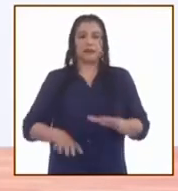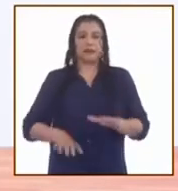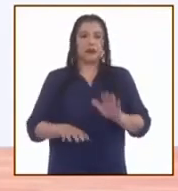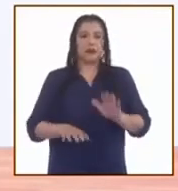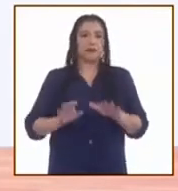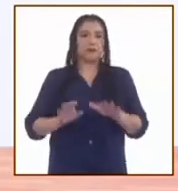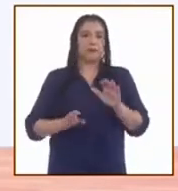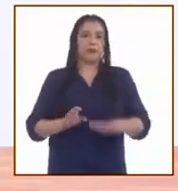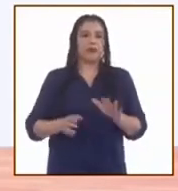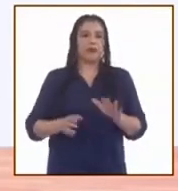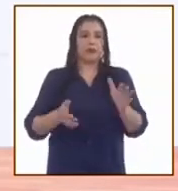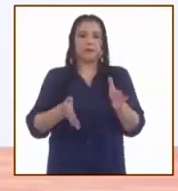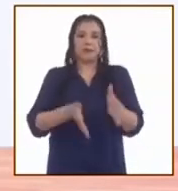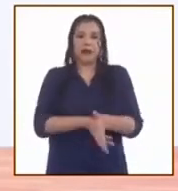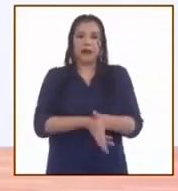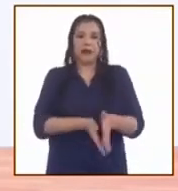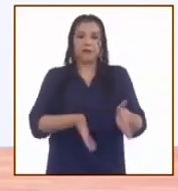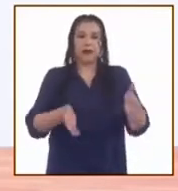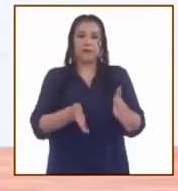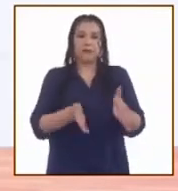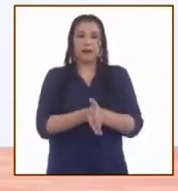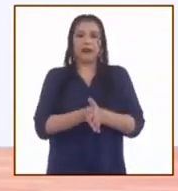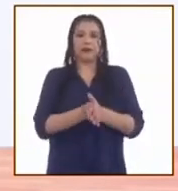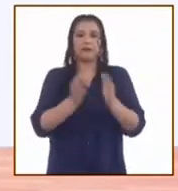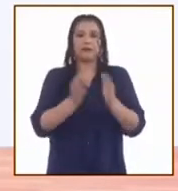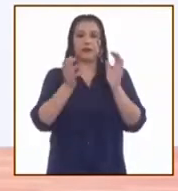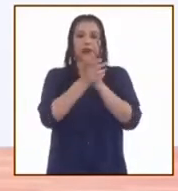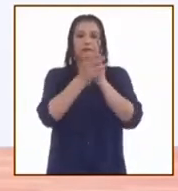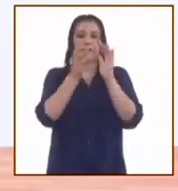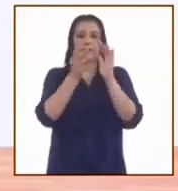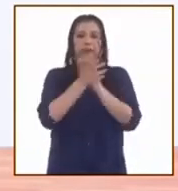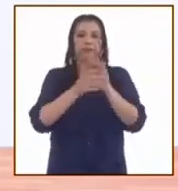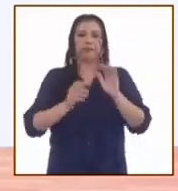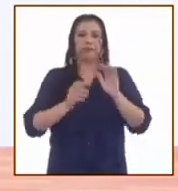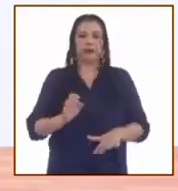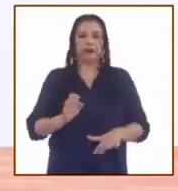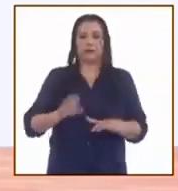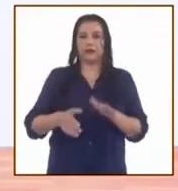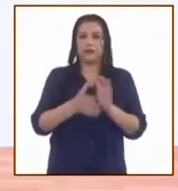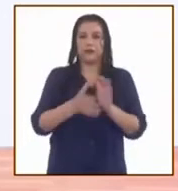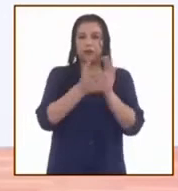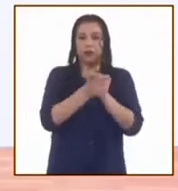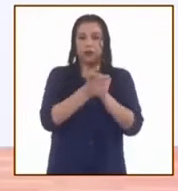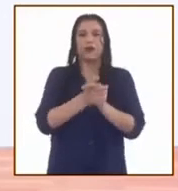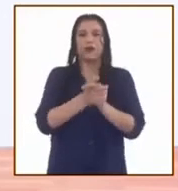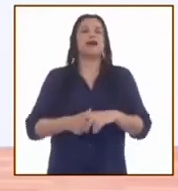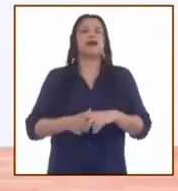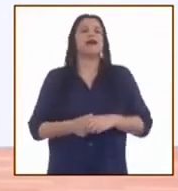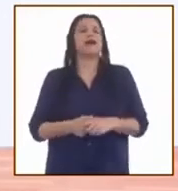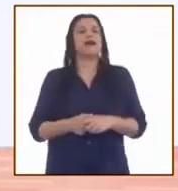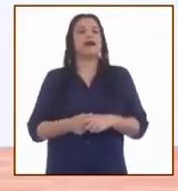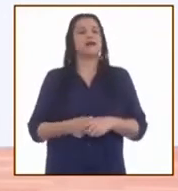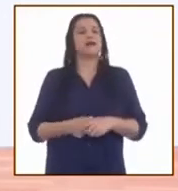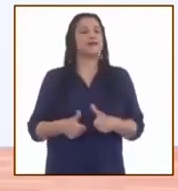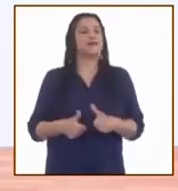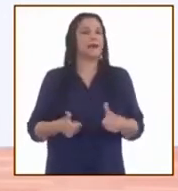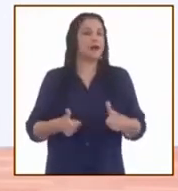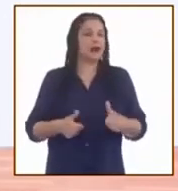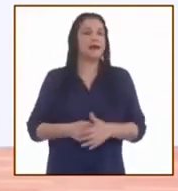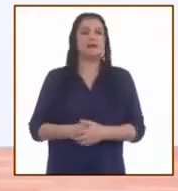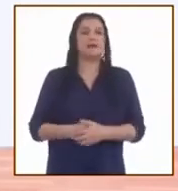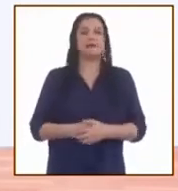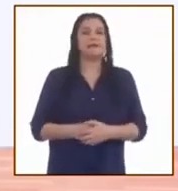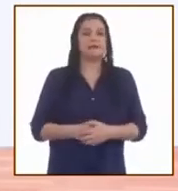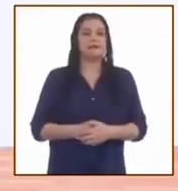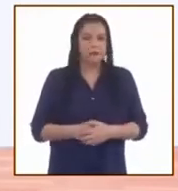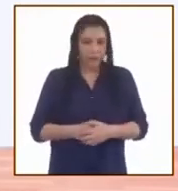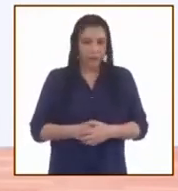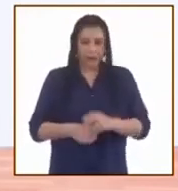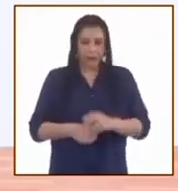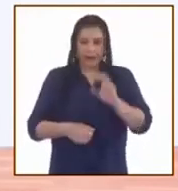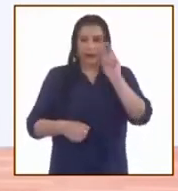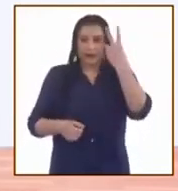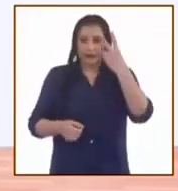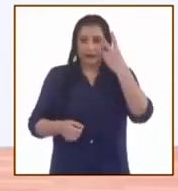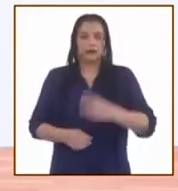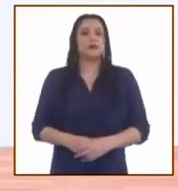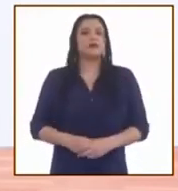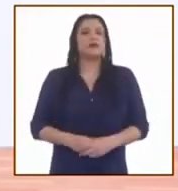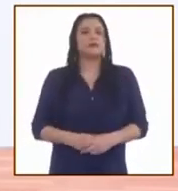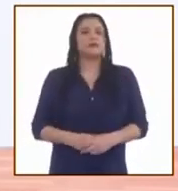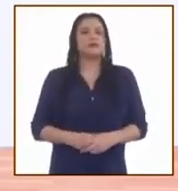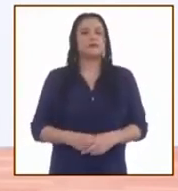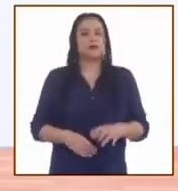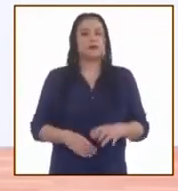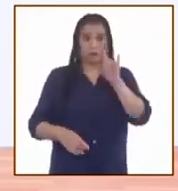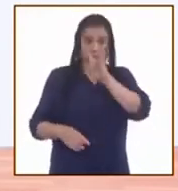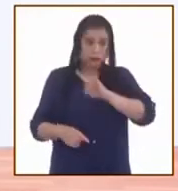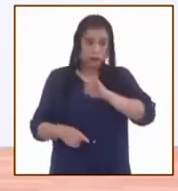Piso, piso, palma, palma, cerrado, boom, boom, cerrado, boom, boom. ¡Jaja! Bien, segunda secuencia. Vamos